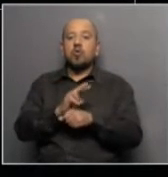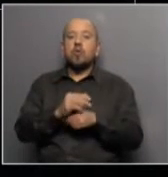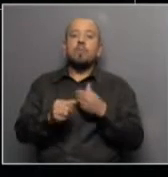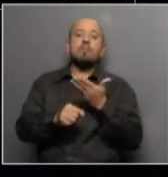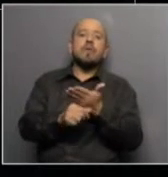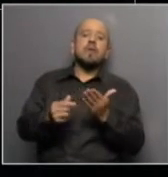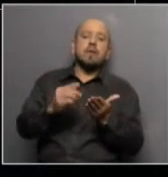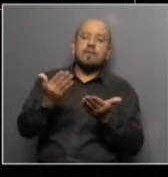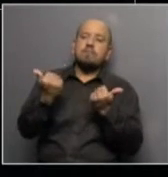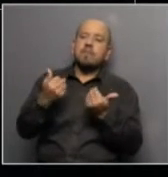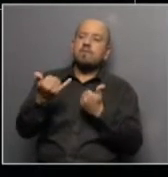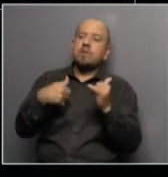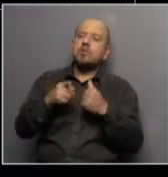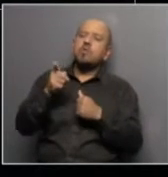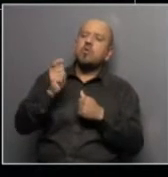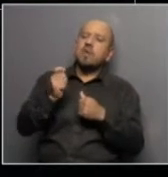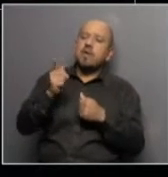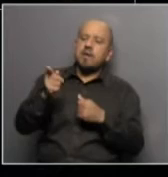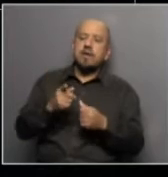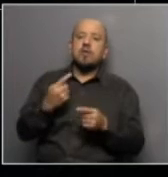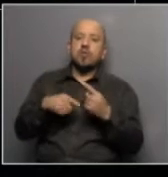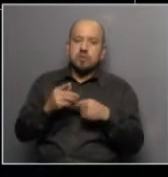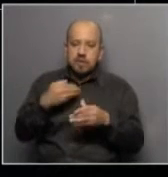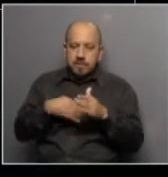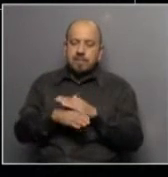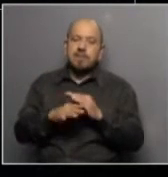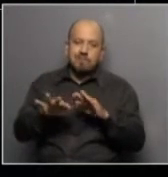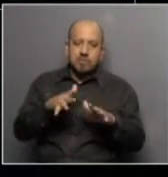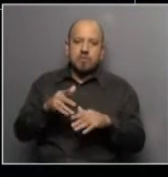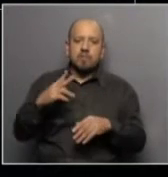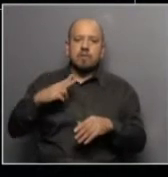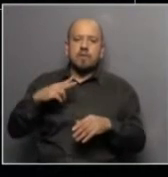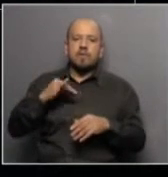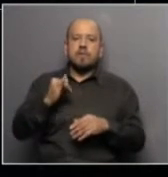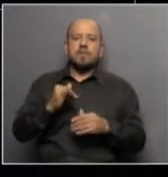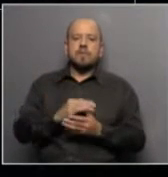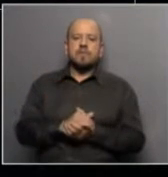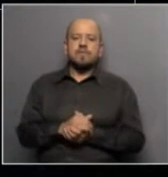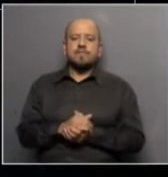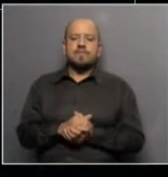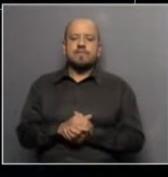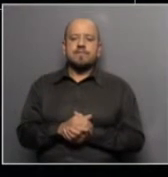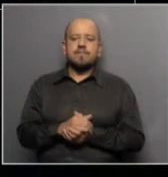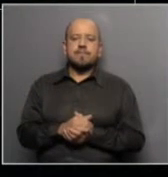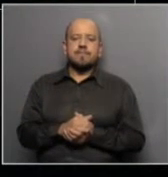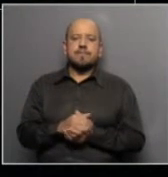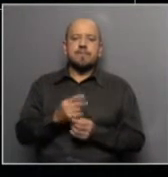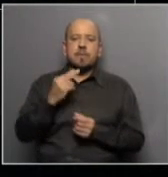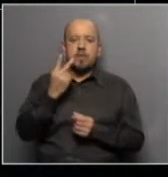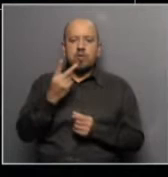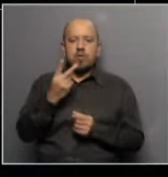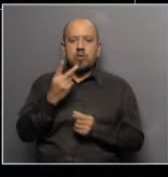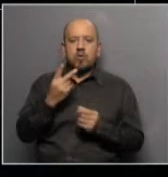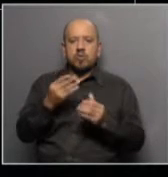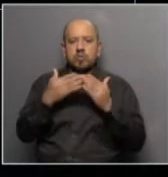los datos, y por eso creemos que entran como semi-privados. Ahora, te hago dos preguntas en una, y